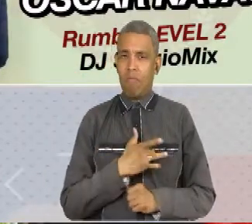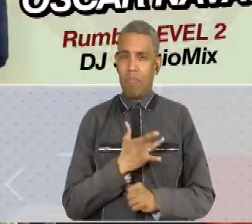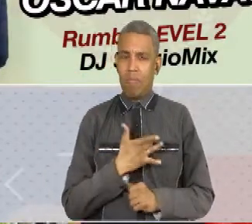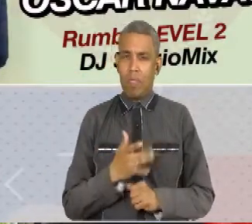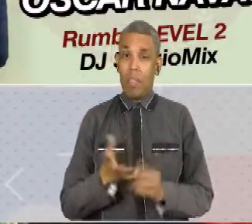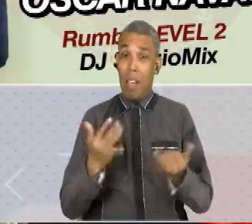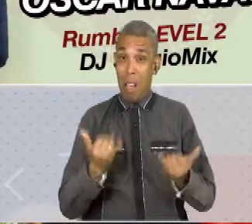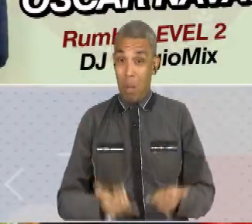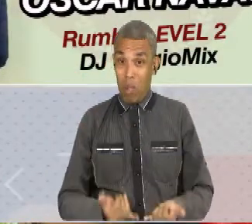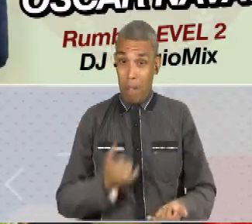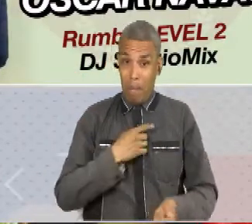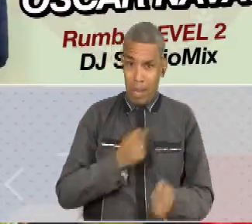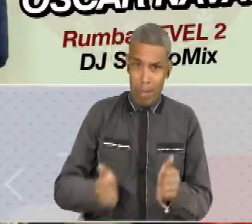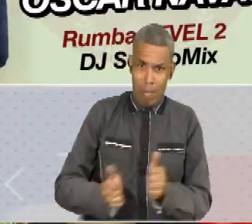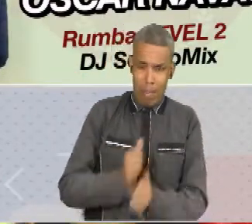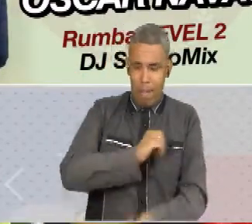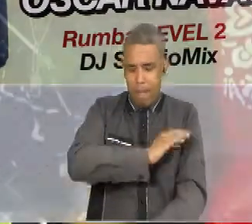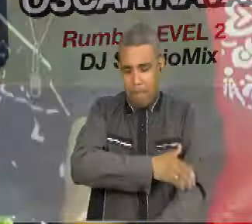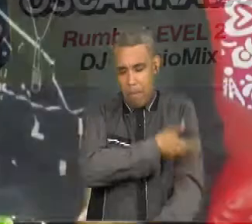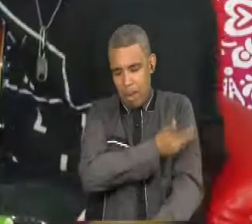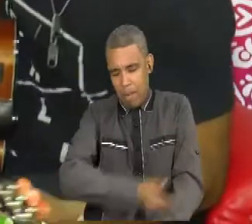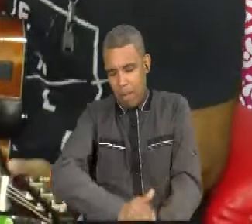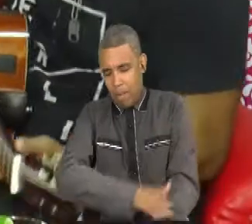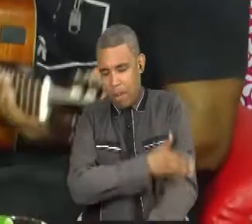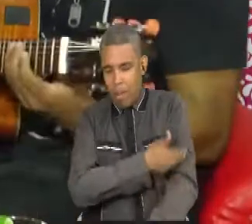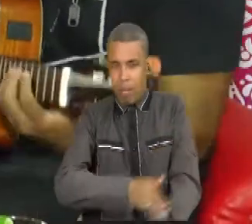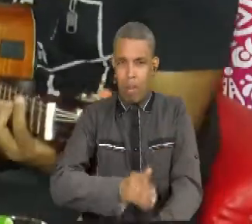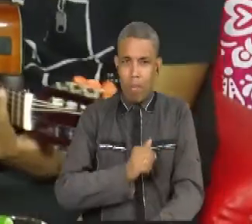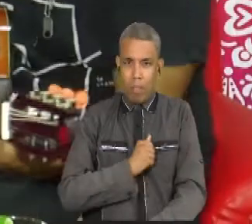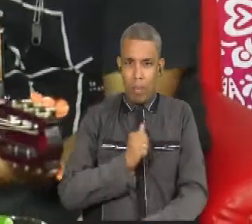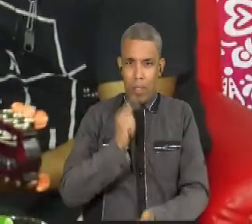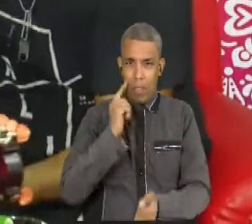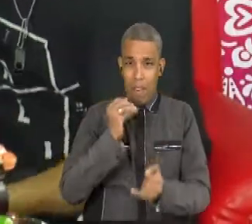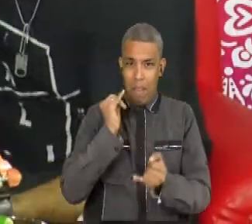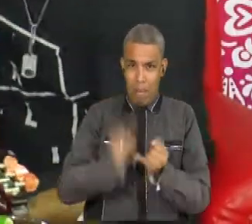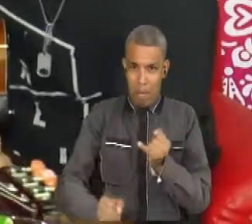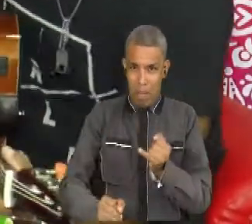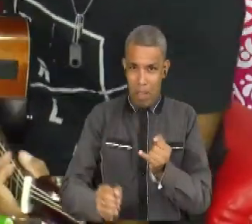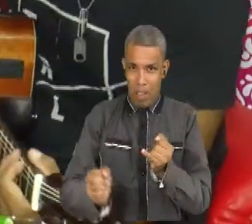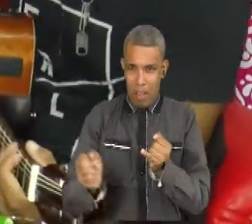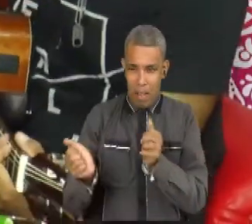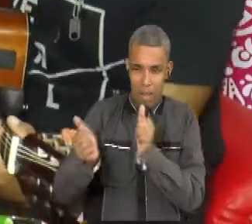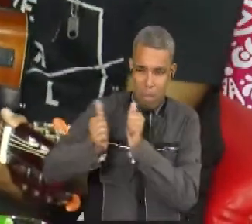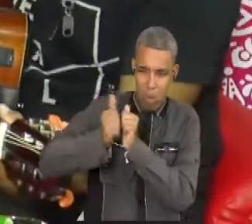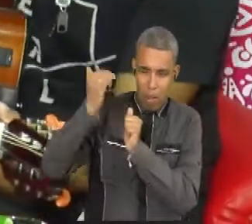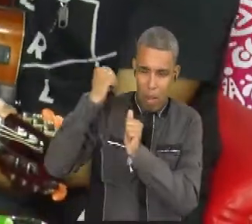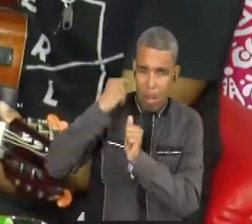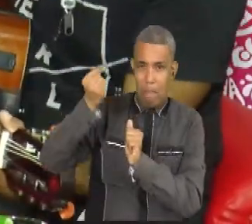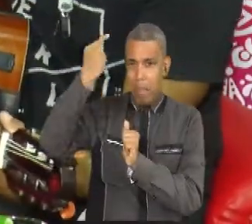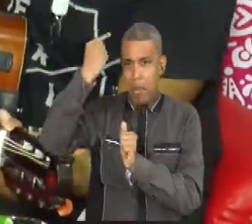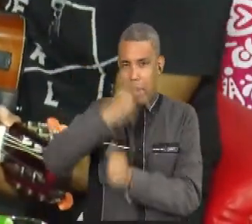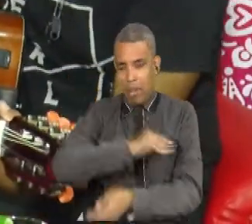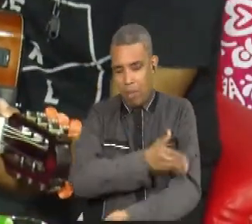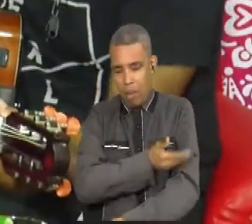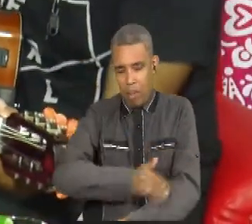cantemos primero un pedacito de Después de Ti, de la que no, de la primerita canción que grabas. Lejos de Ti.